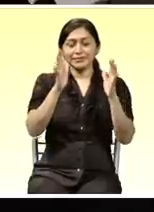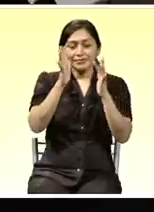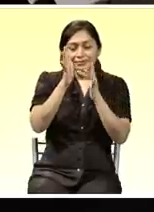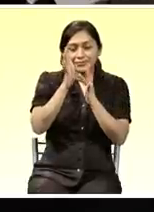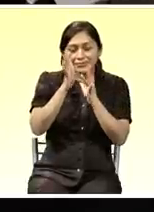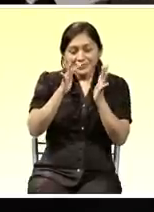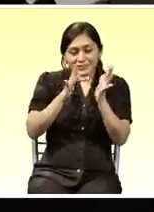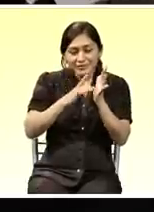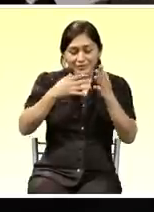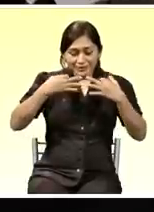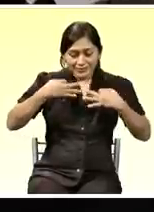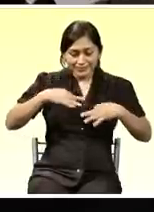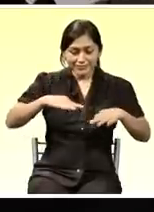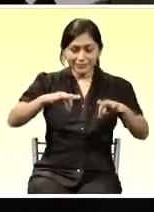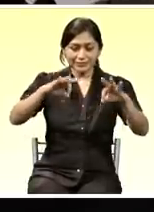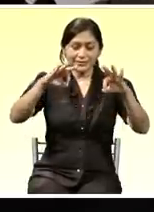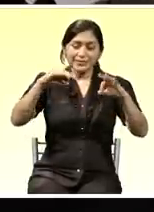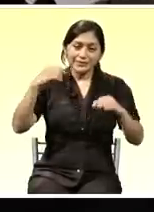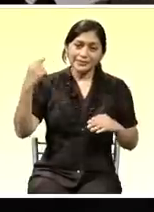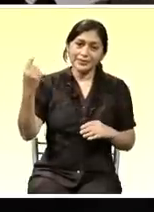milagro, Cristo